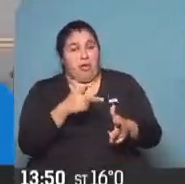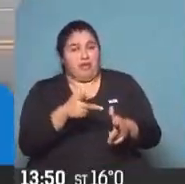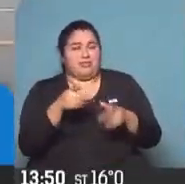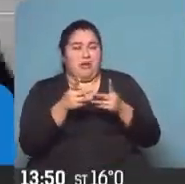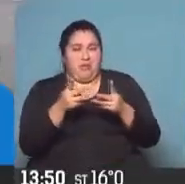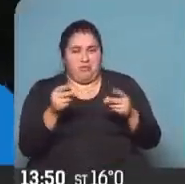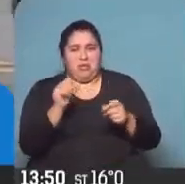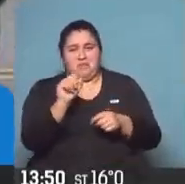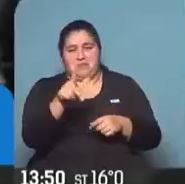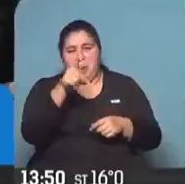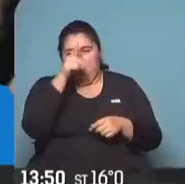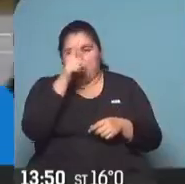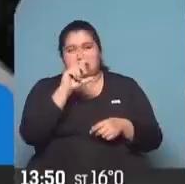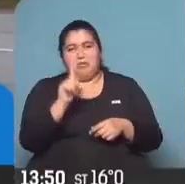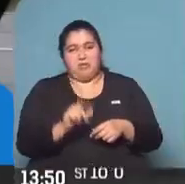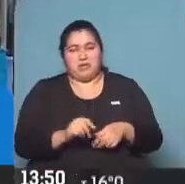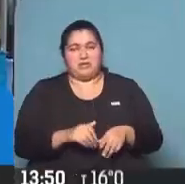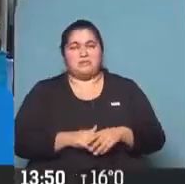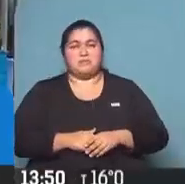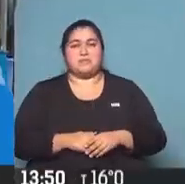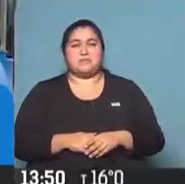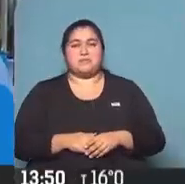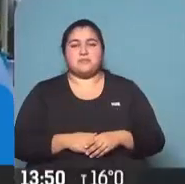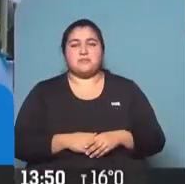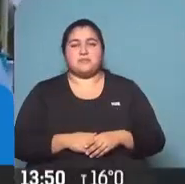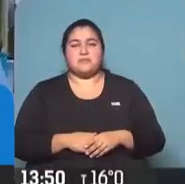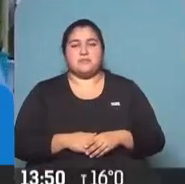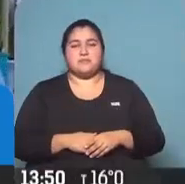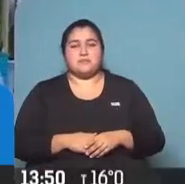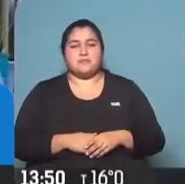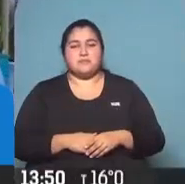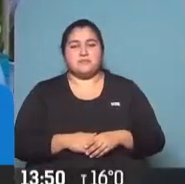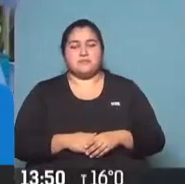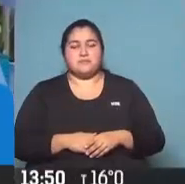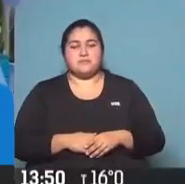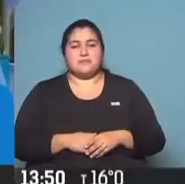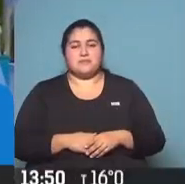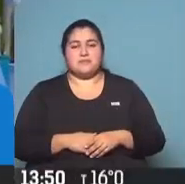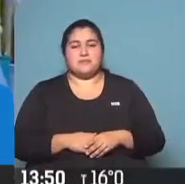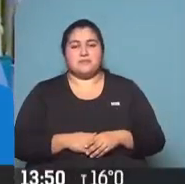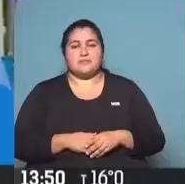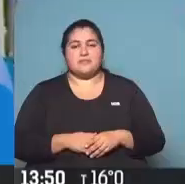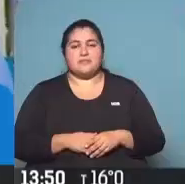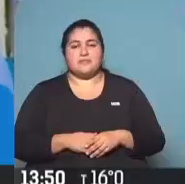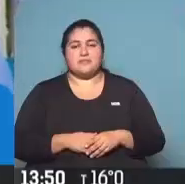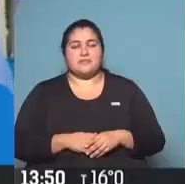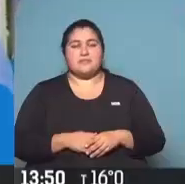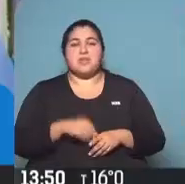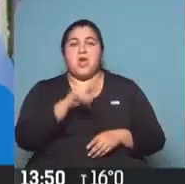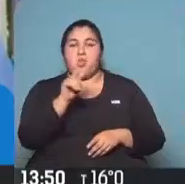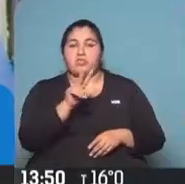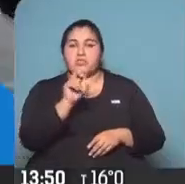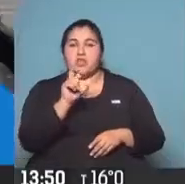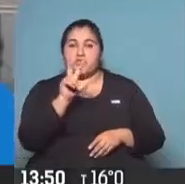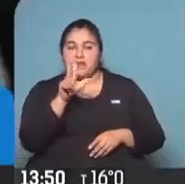es la representación de la policía federal argentina celebrando los 200 empresarios